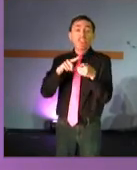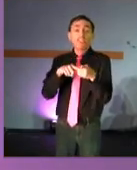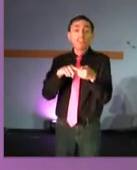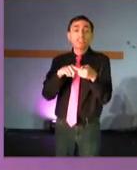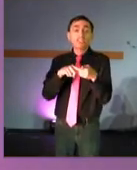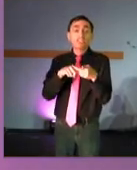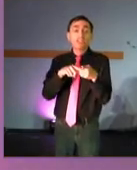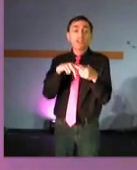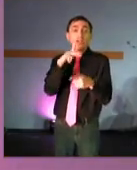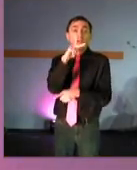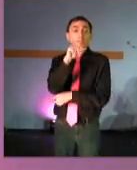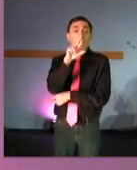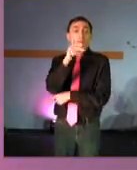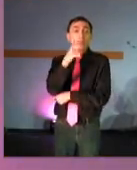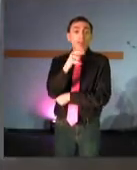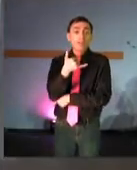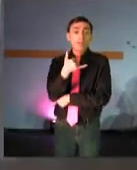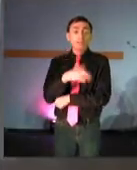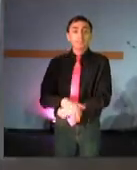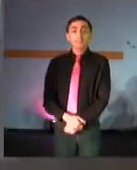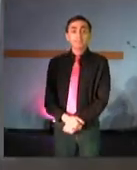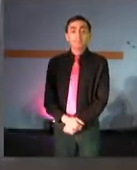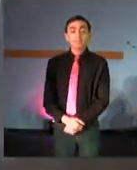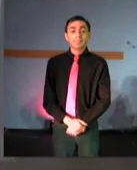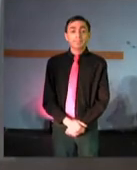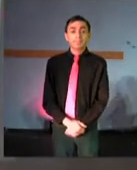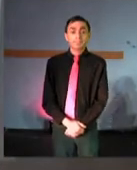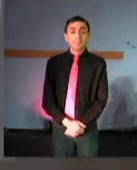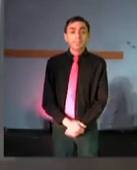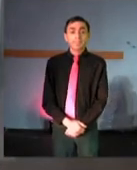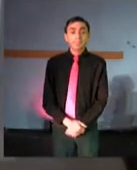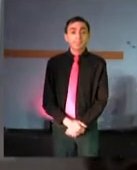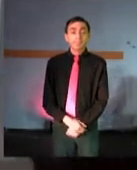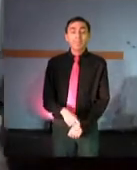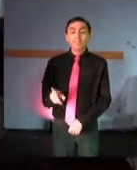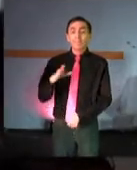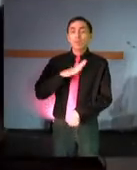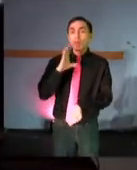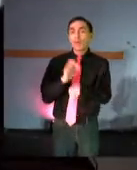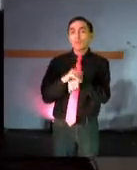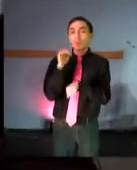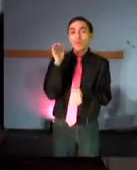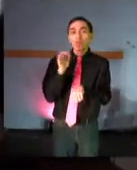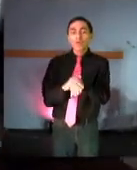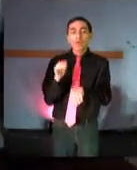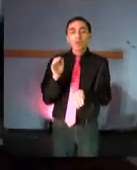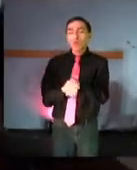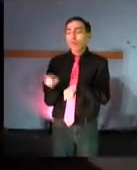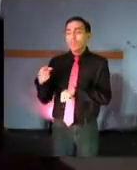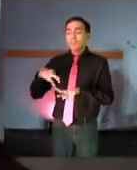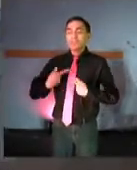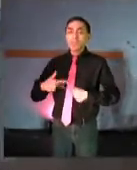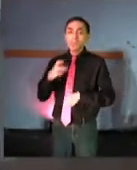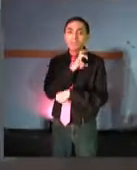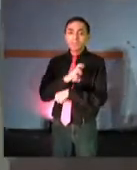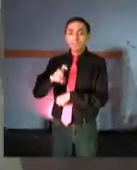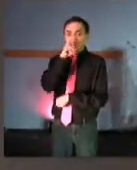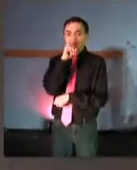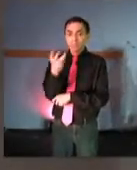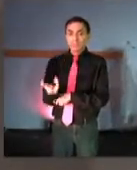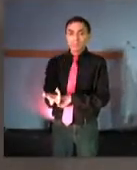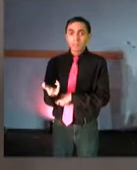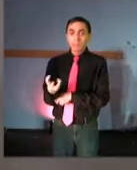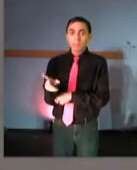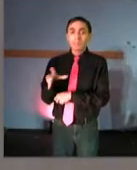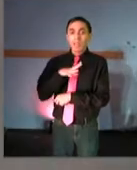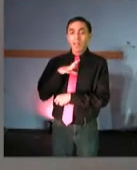en septiembre. Fue amigo de todos los dictadores, fue amigo de Stroessner, que estaba gobernando